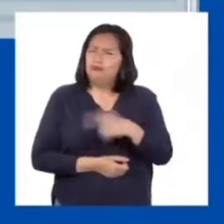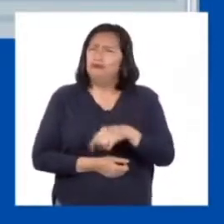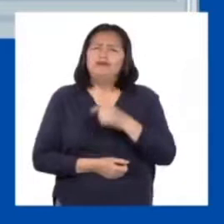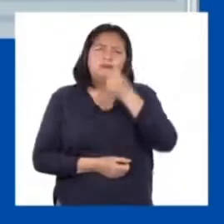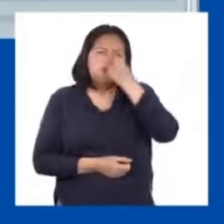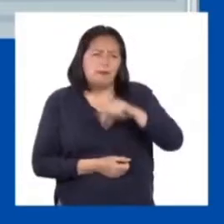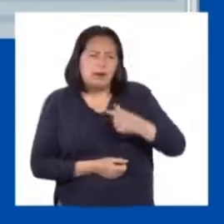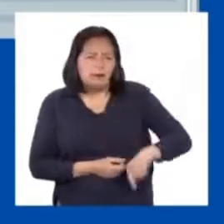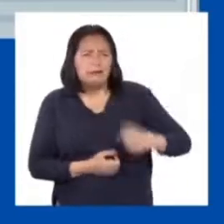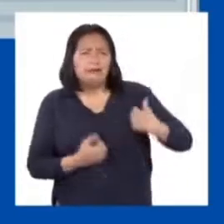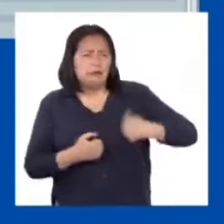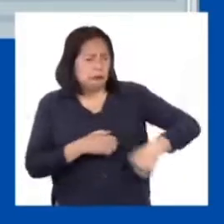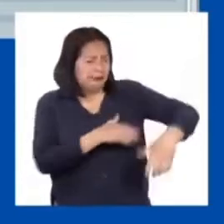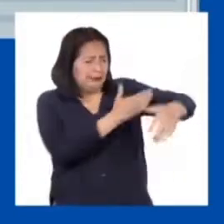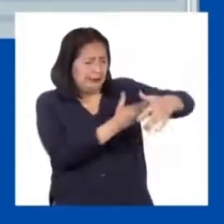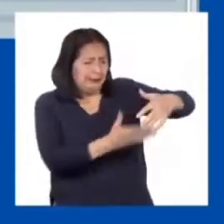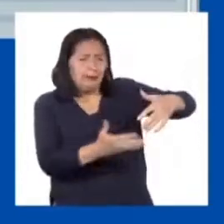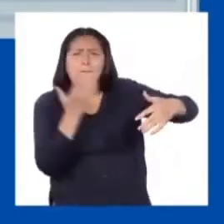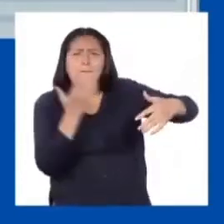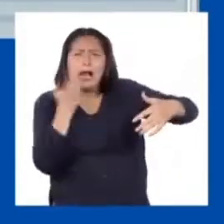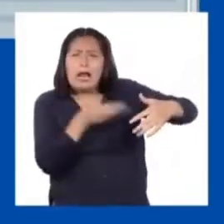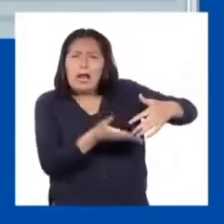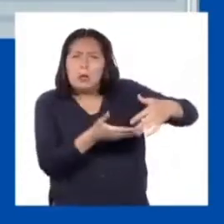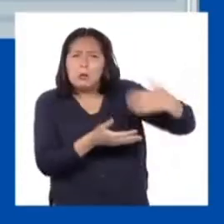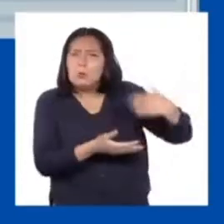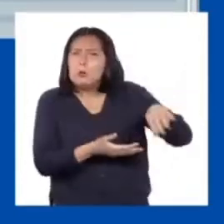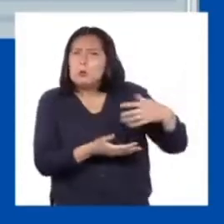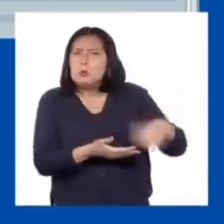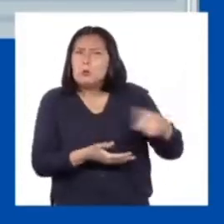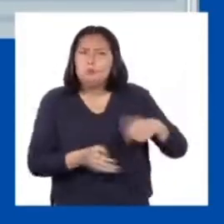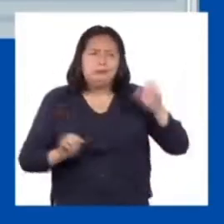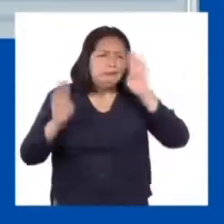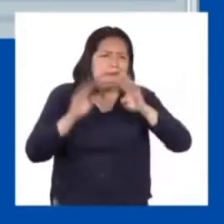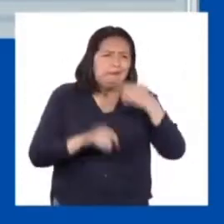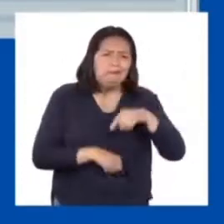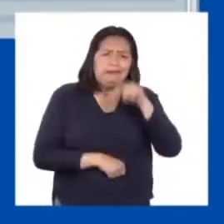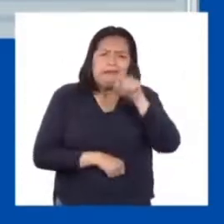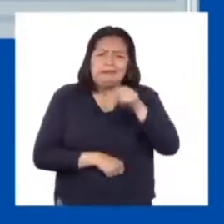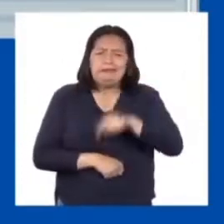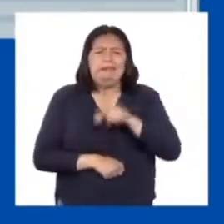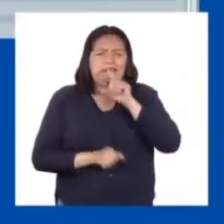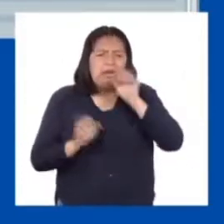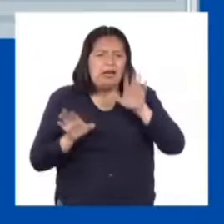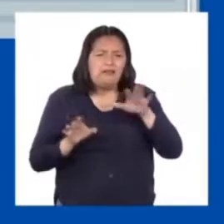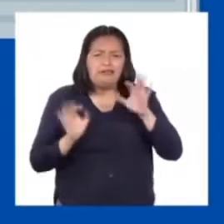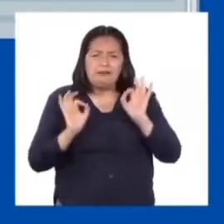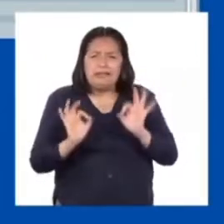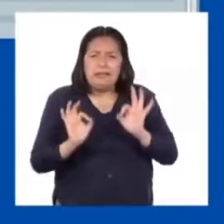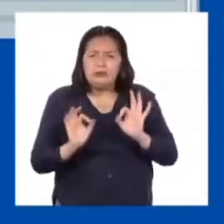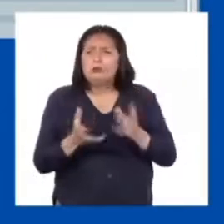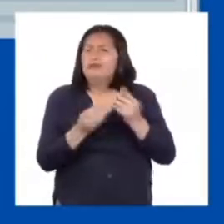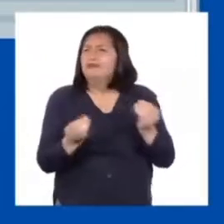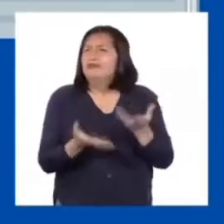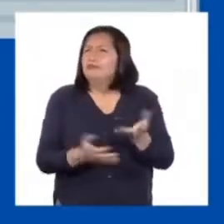pava aliblanca y le preocupa que esta sea una de las especies de aves que están en peligro.